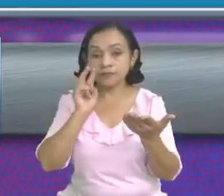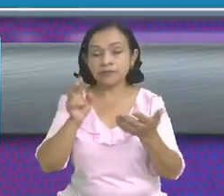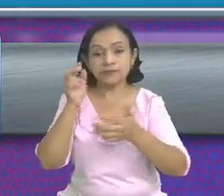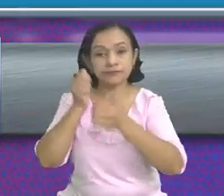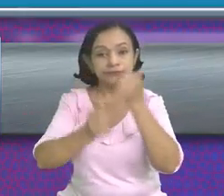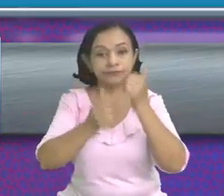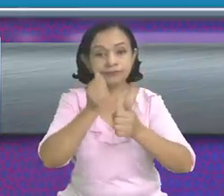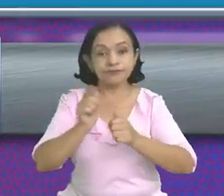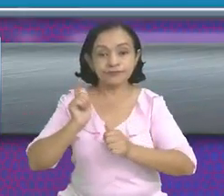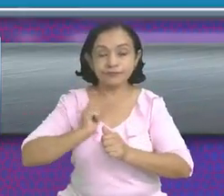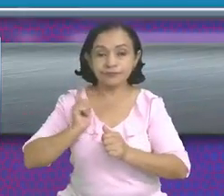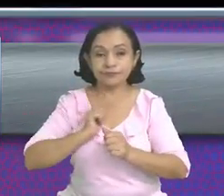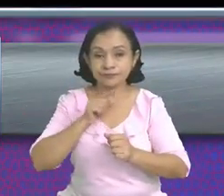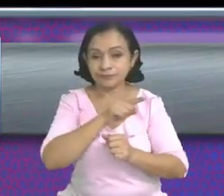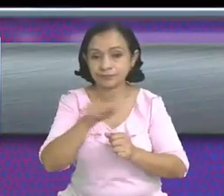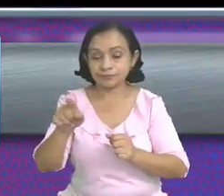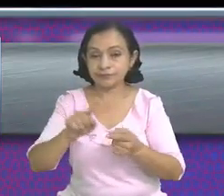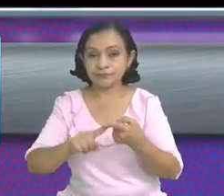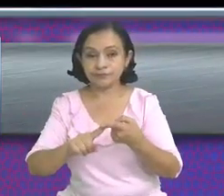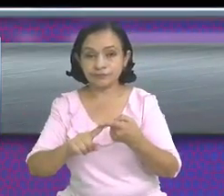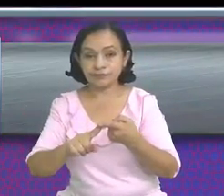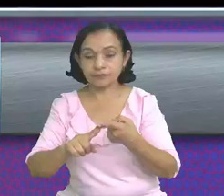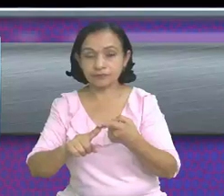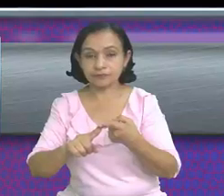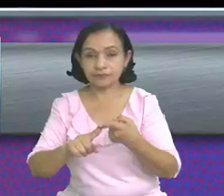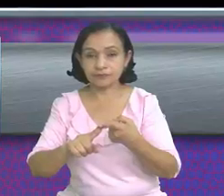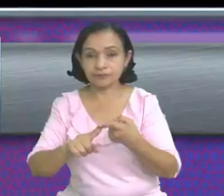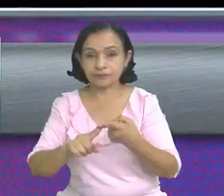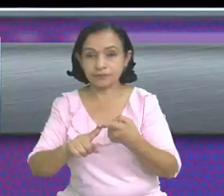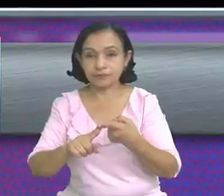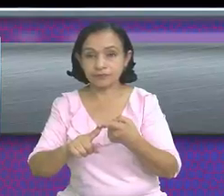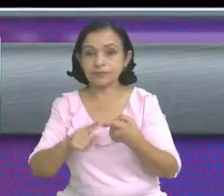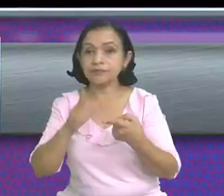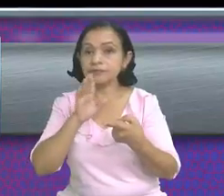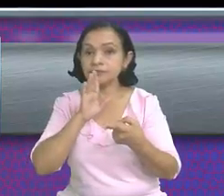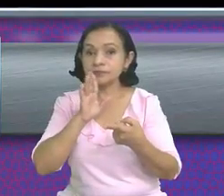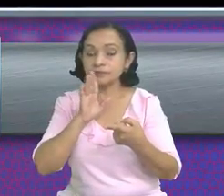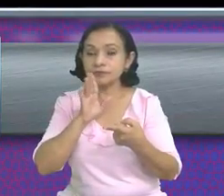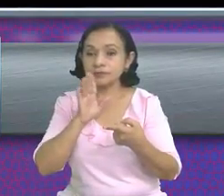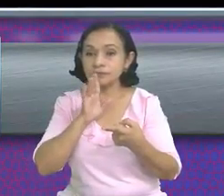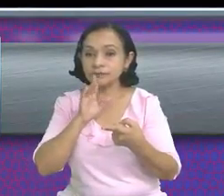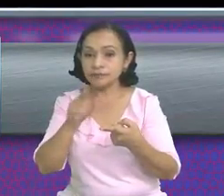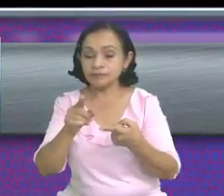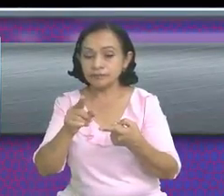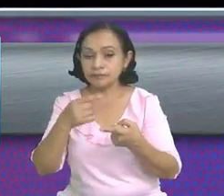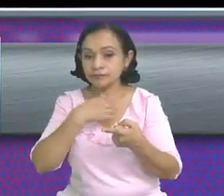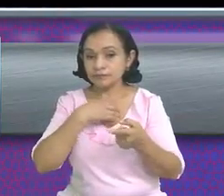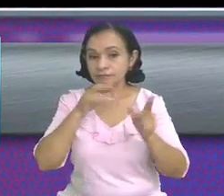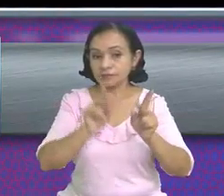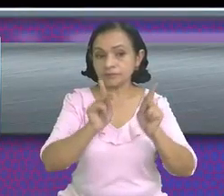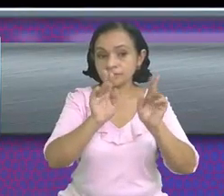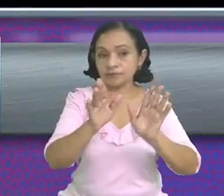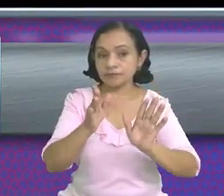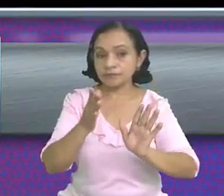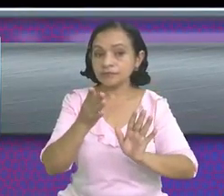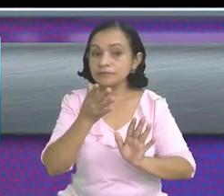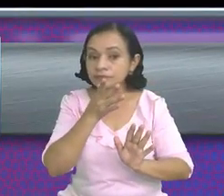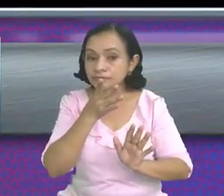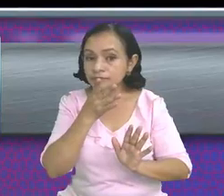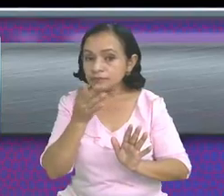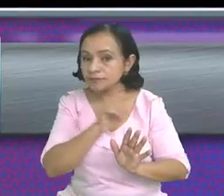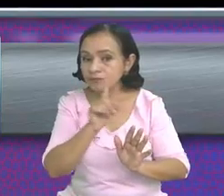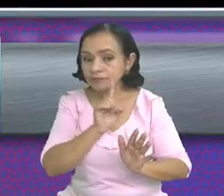problemas pueden darse. Por ejemplo, aquí hablamos de, se marca o se define la identidad de quién soy,